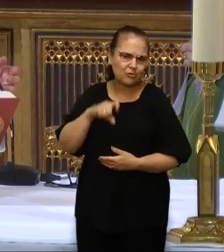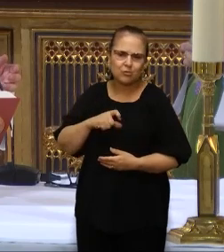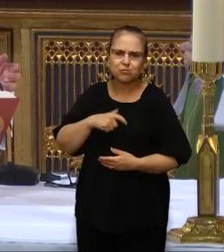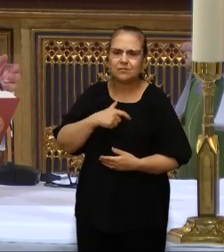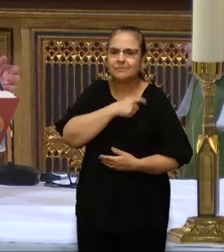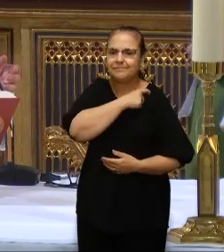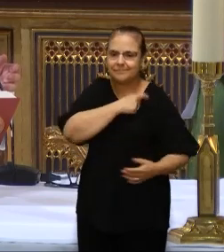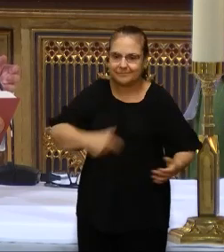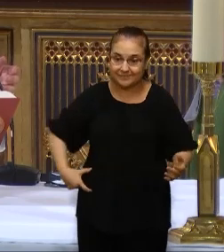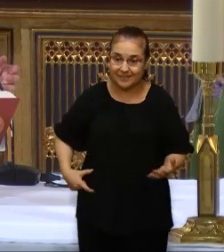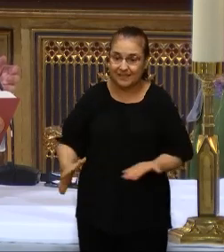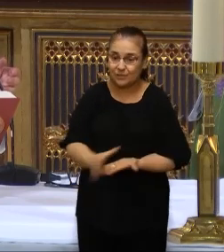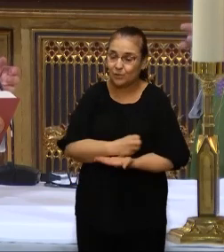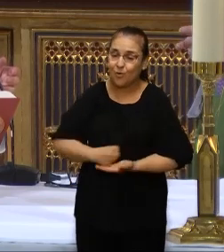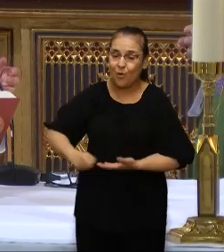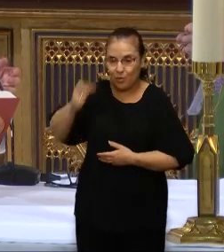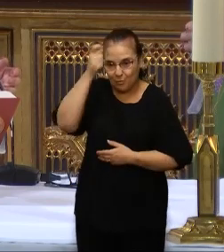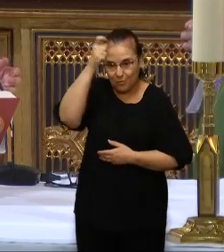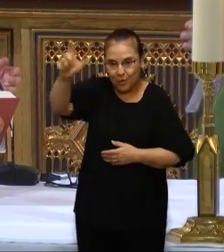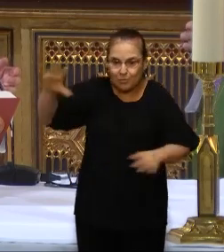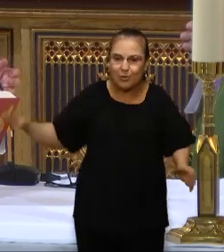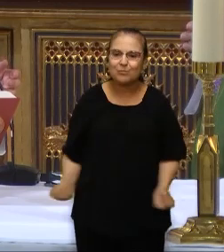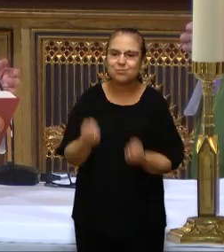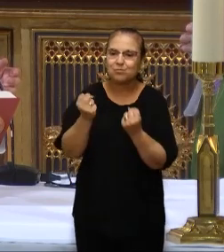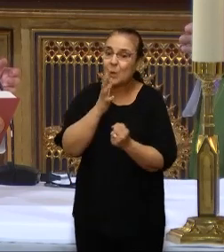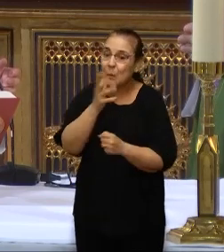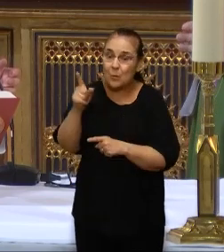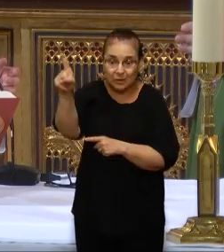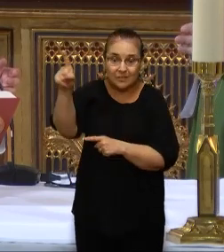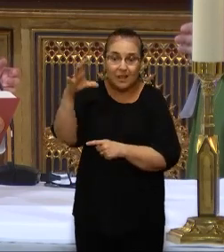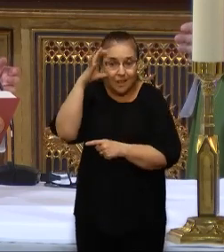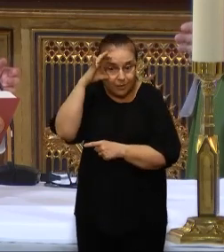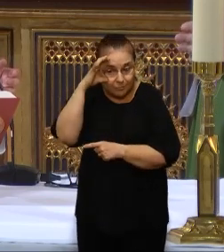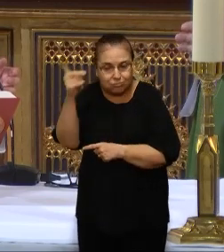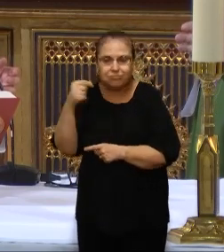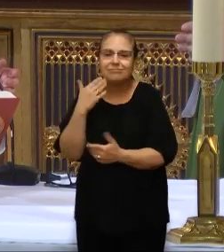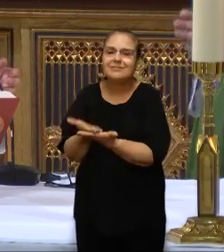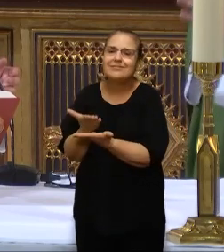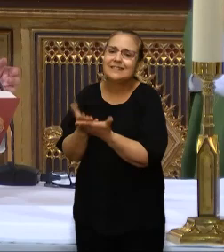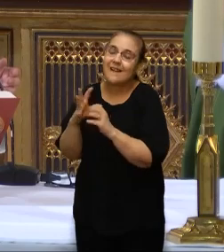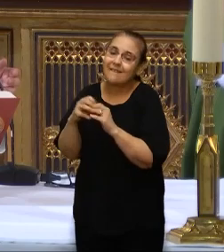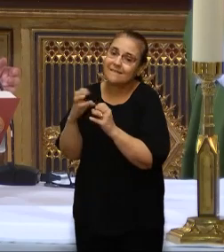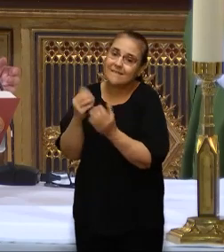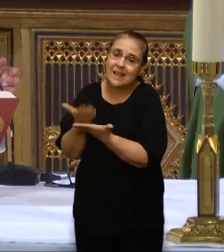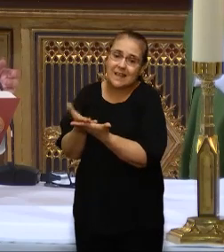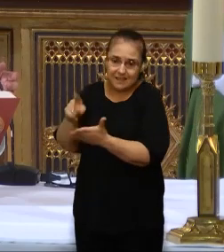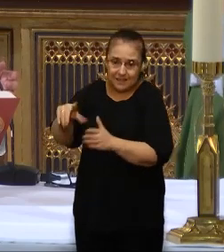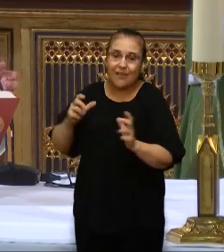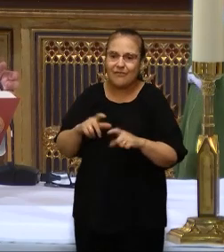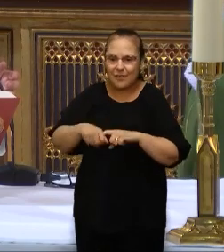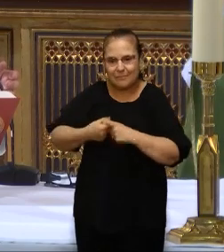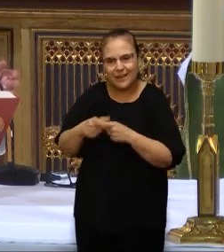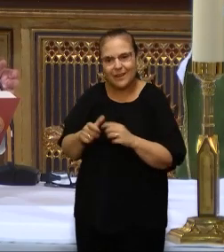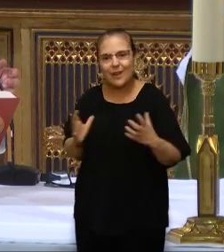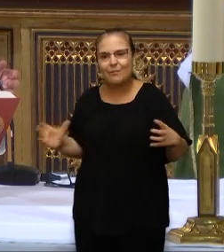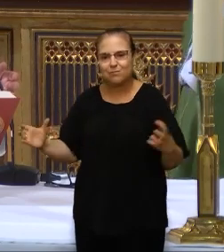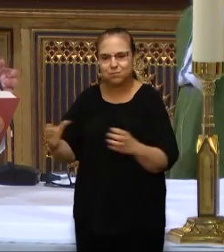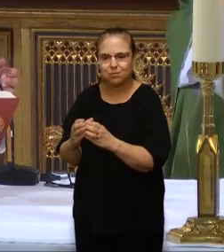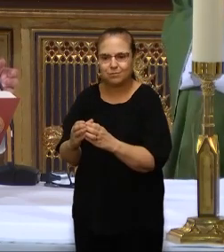diáconos y a todo el pueblo redimido por ti. Atiende los deseos y súplicas de esta familia que has congregado en tu